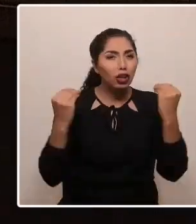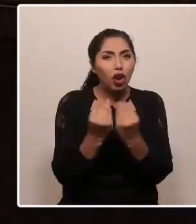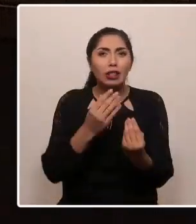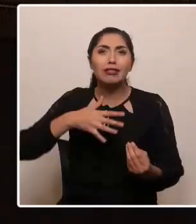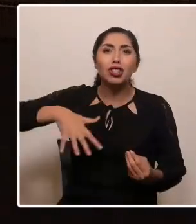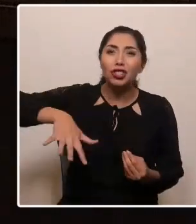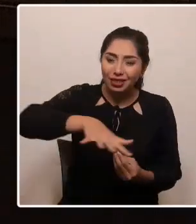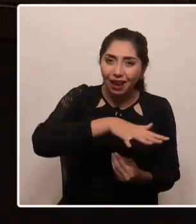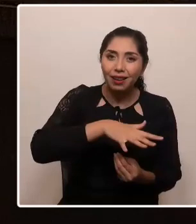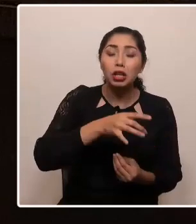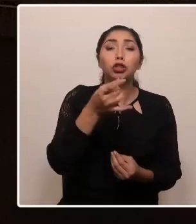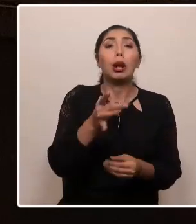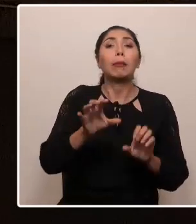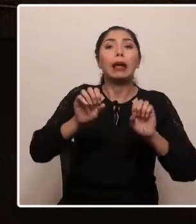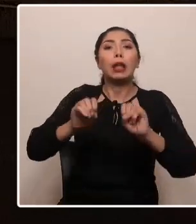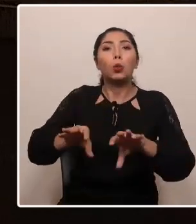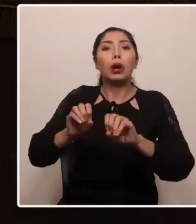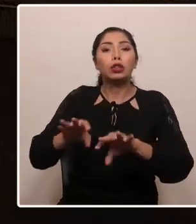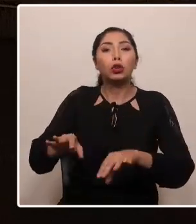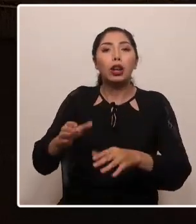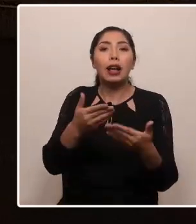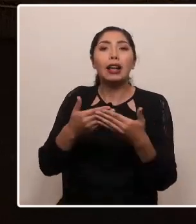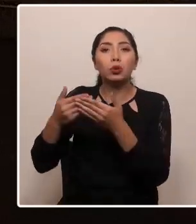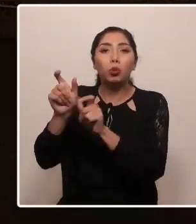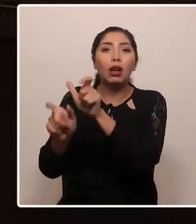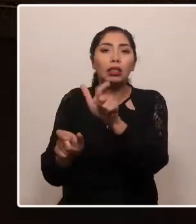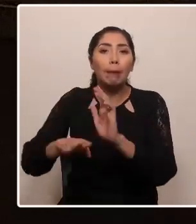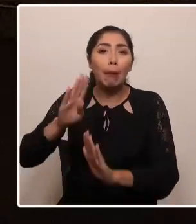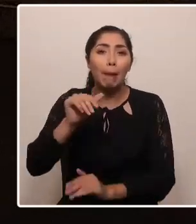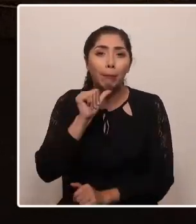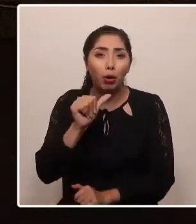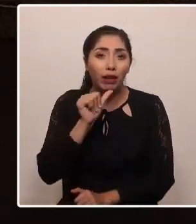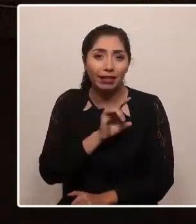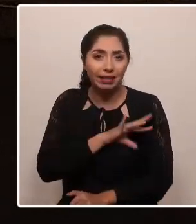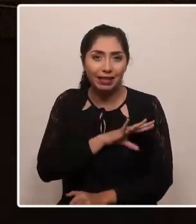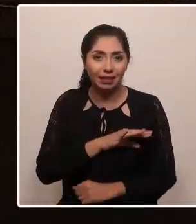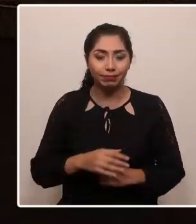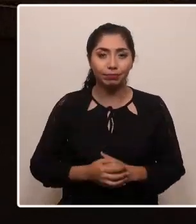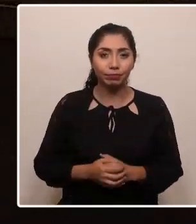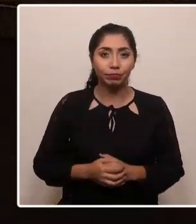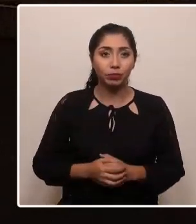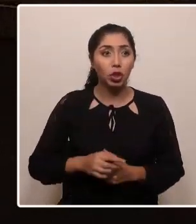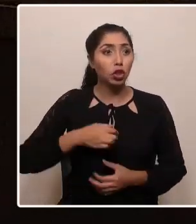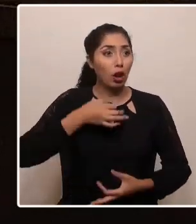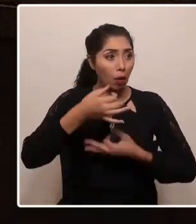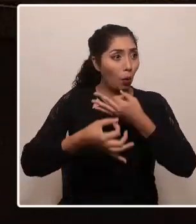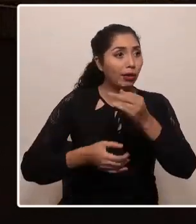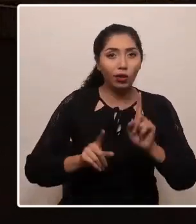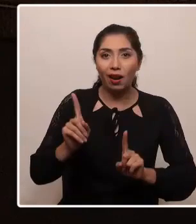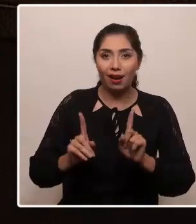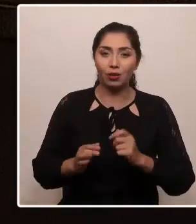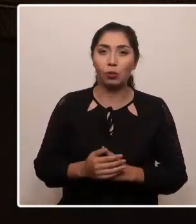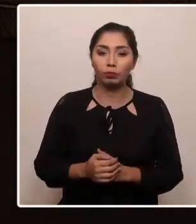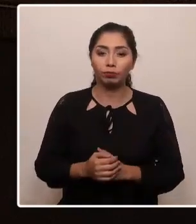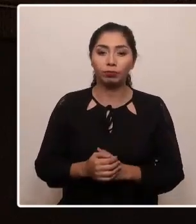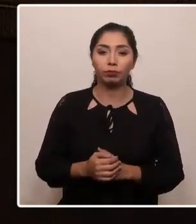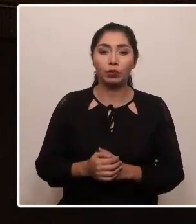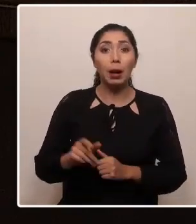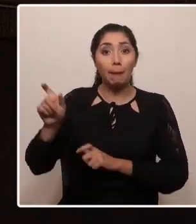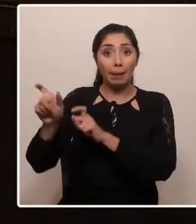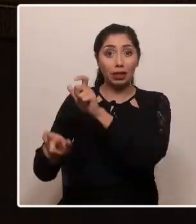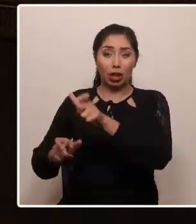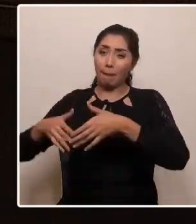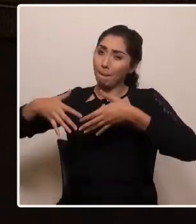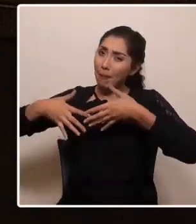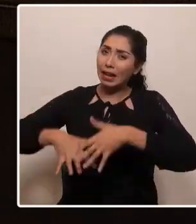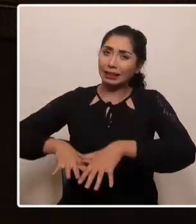educar solo a los estudiantes y estudiantes más pobres de Chile. Pero les cuento algo bonito y inesperado. Aquellos que marchamos,